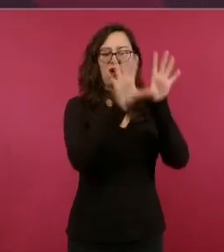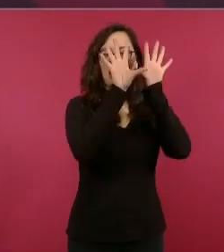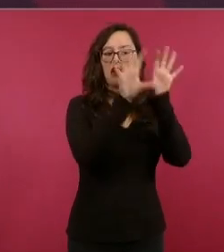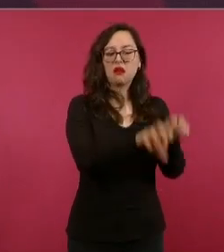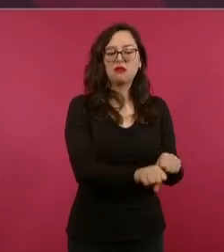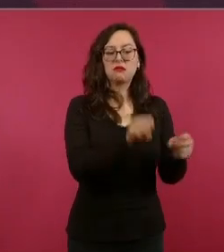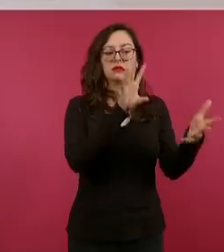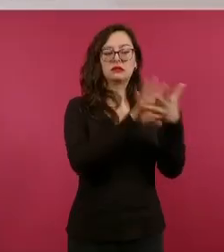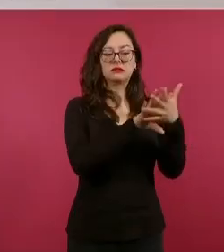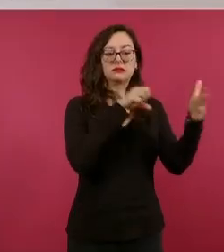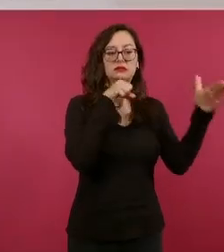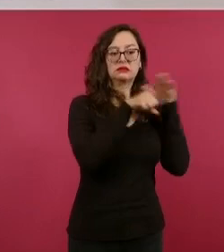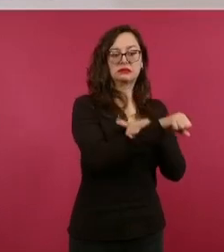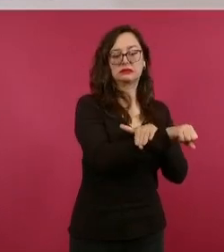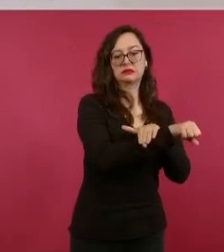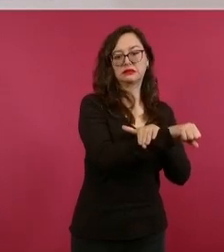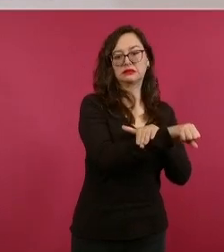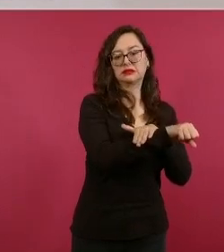unos carros